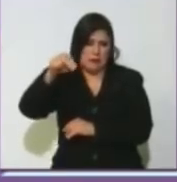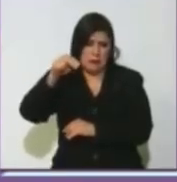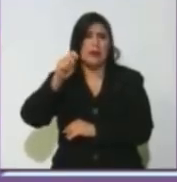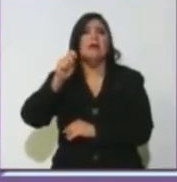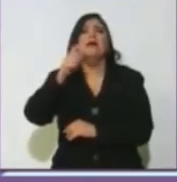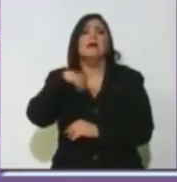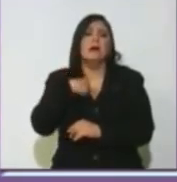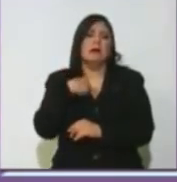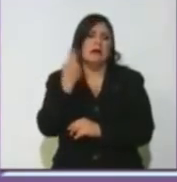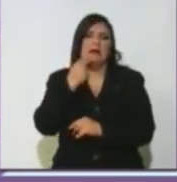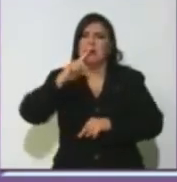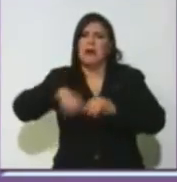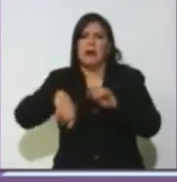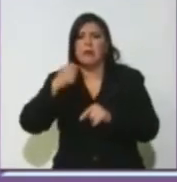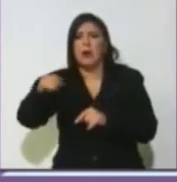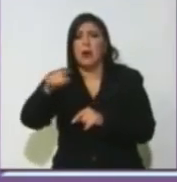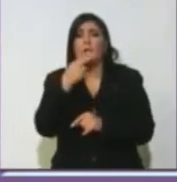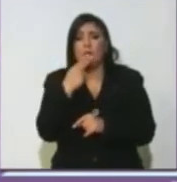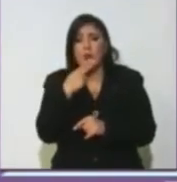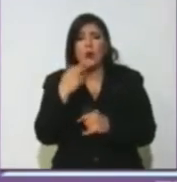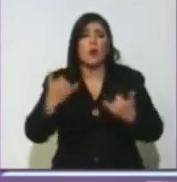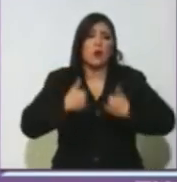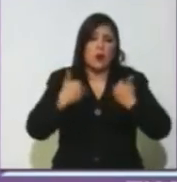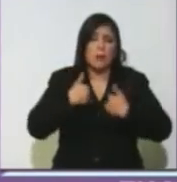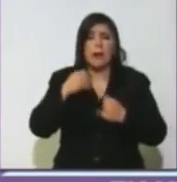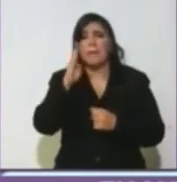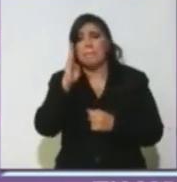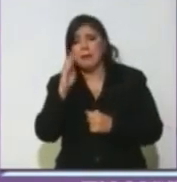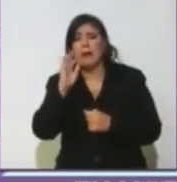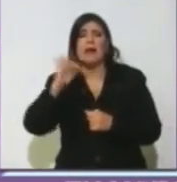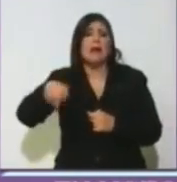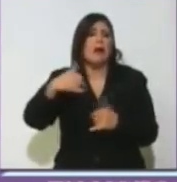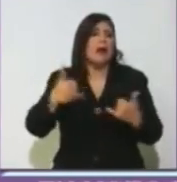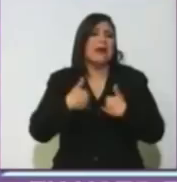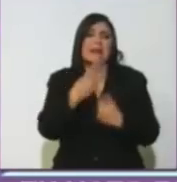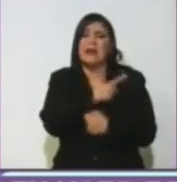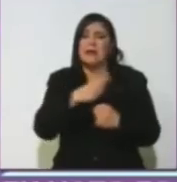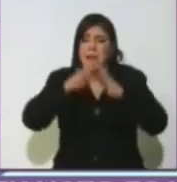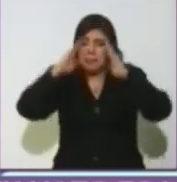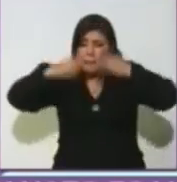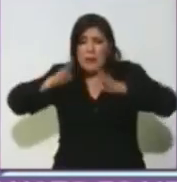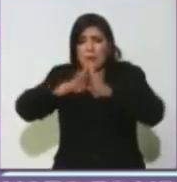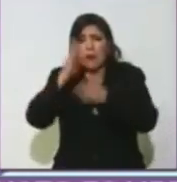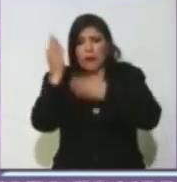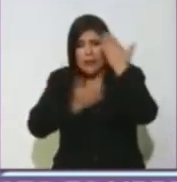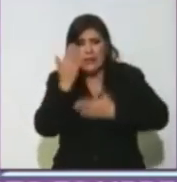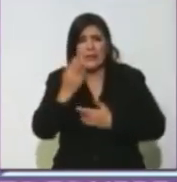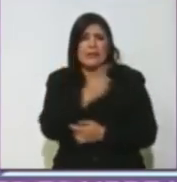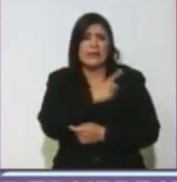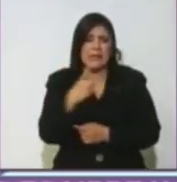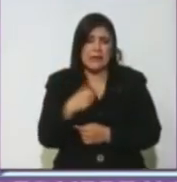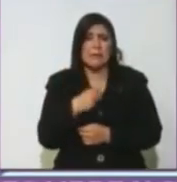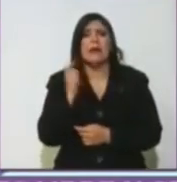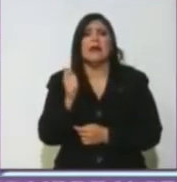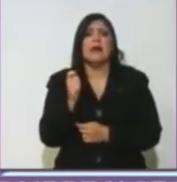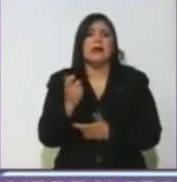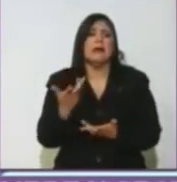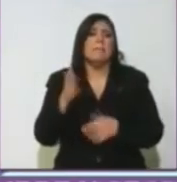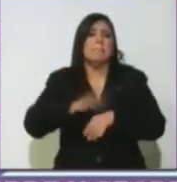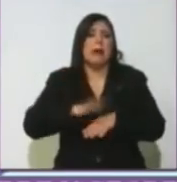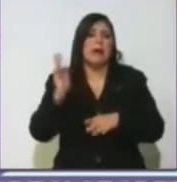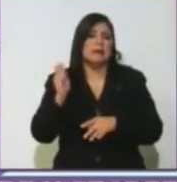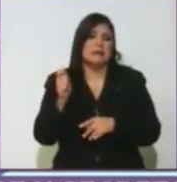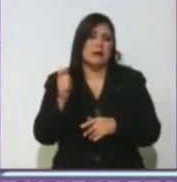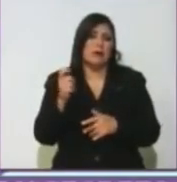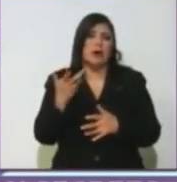el uso y consumo de marihuana por los jóvenes que por cierto deberían estar estudiando y deberían estar aplicándose en